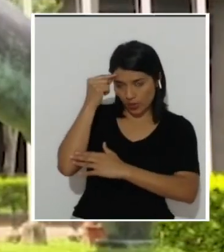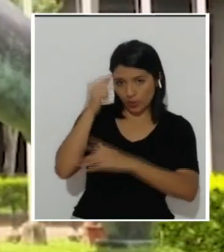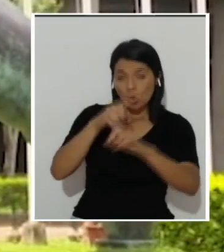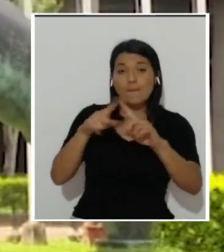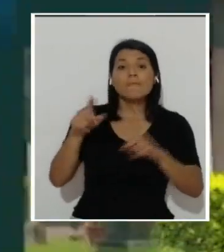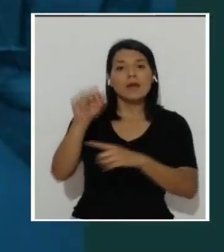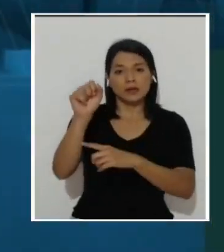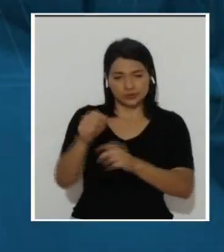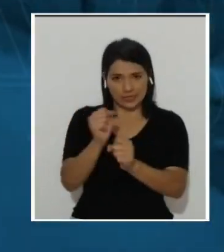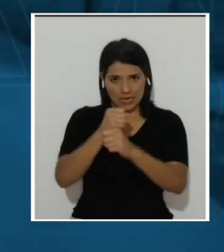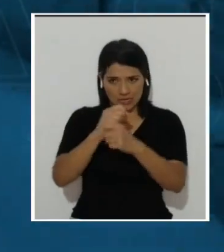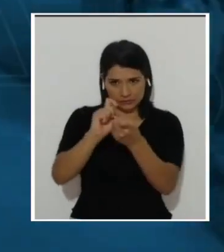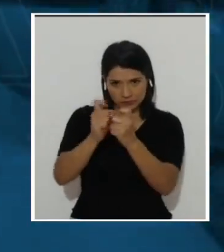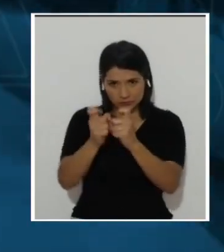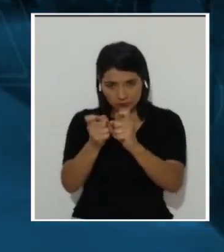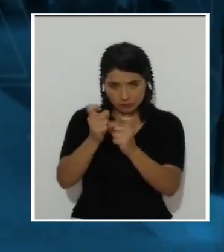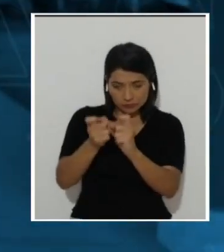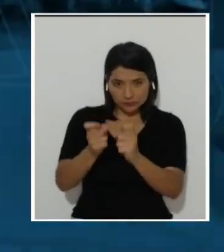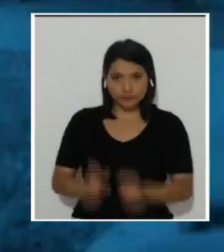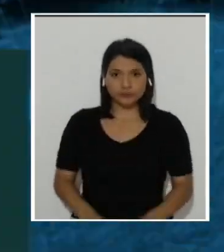ajustes.